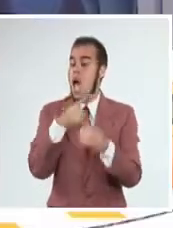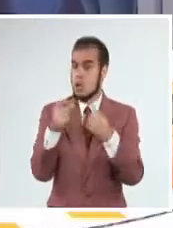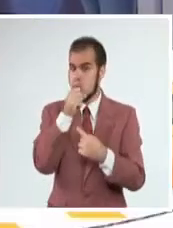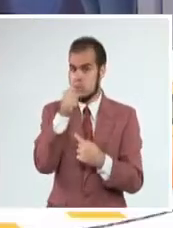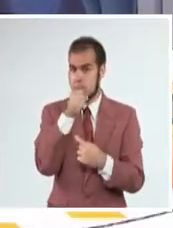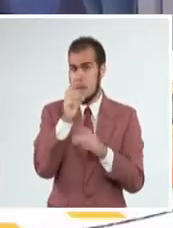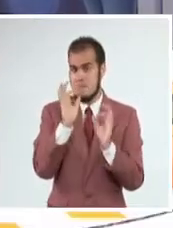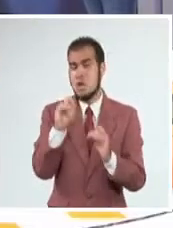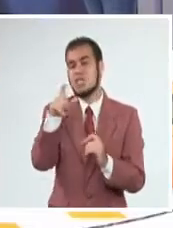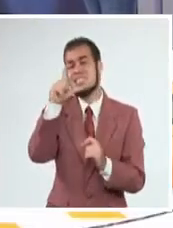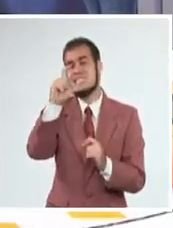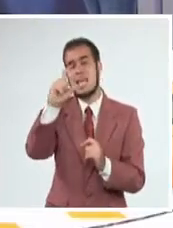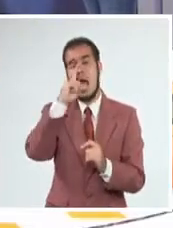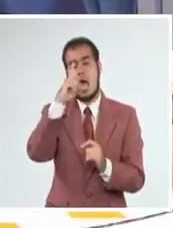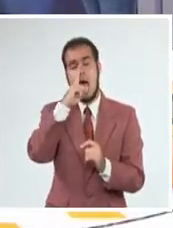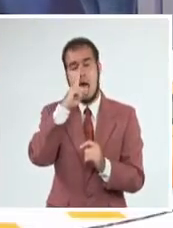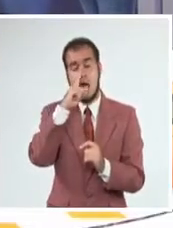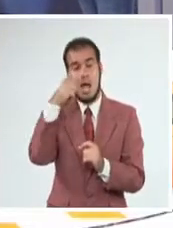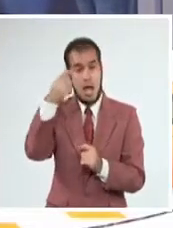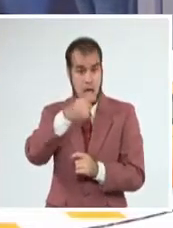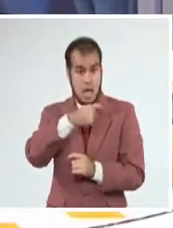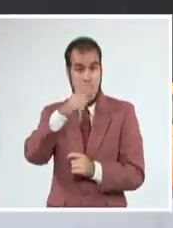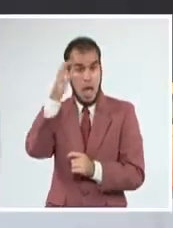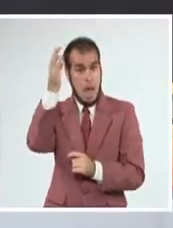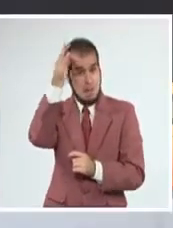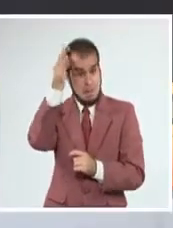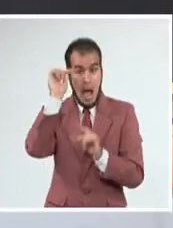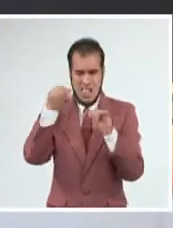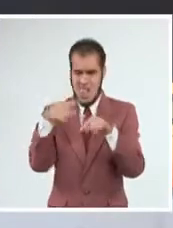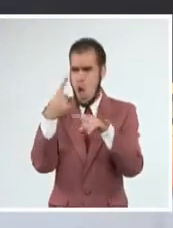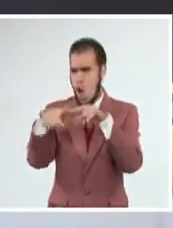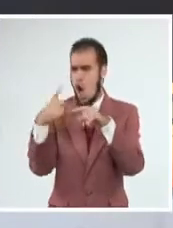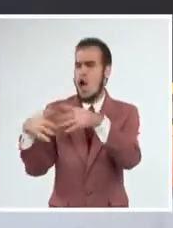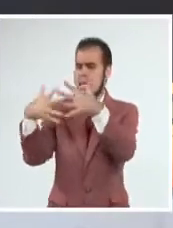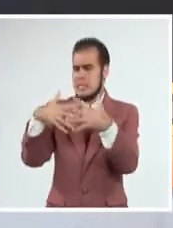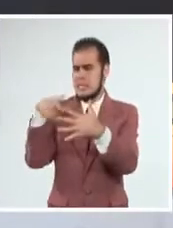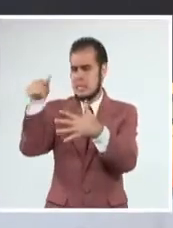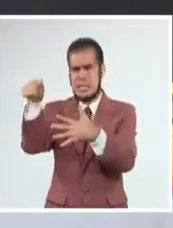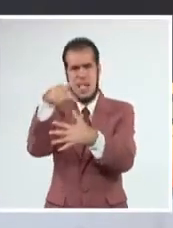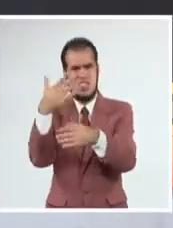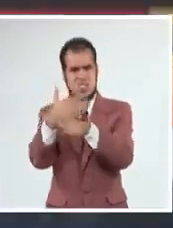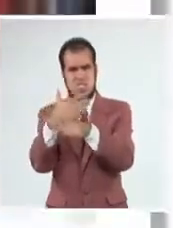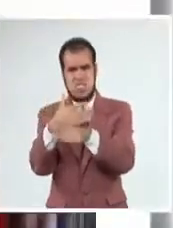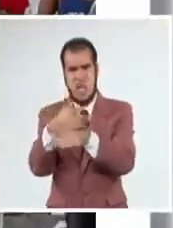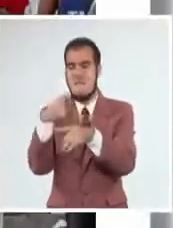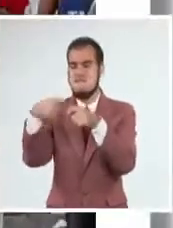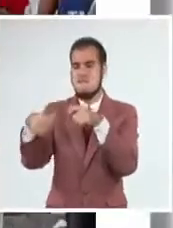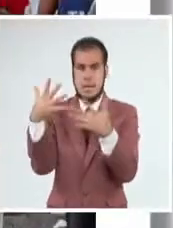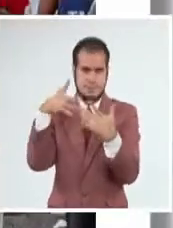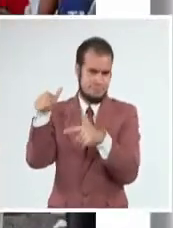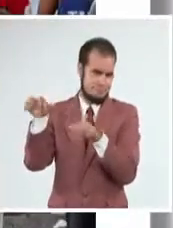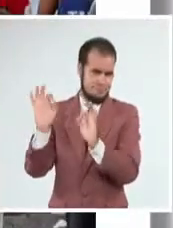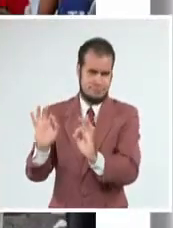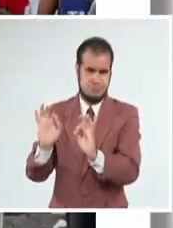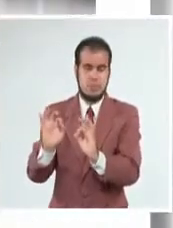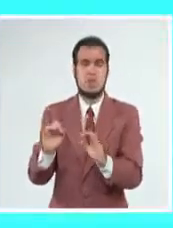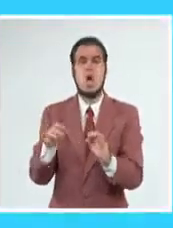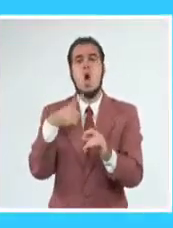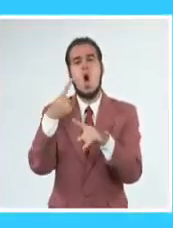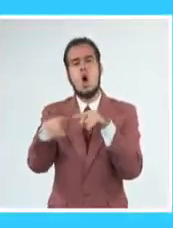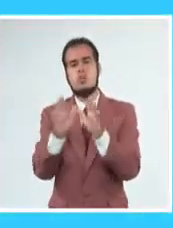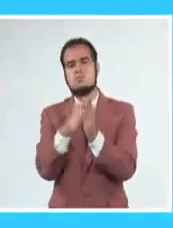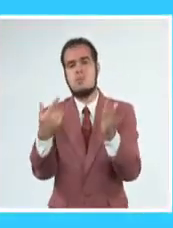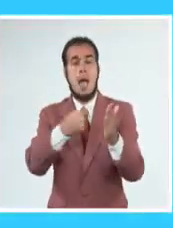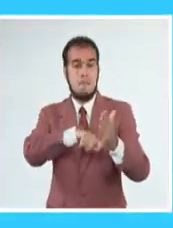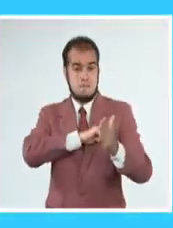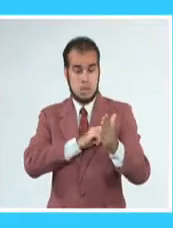español, televisoras de la Florida en articulación con plataformas digitales financiadas por Washington, la prensa de derecha española